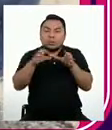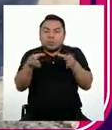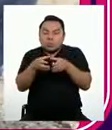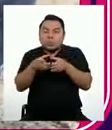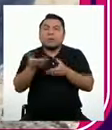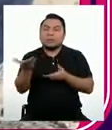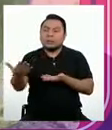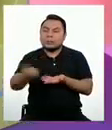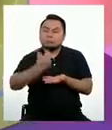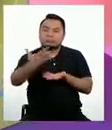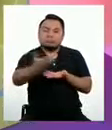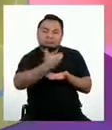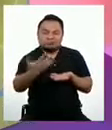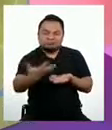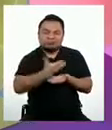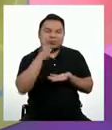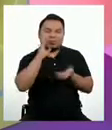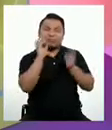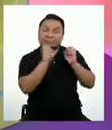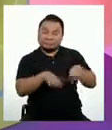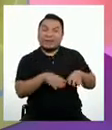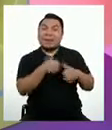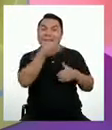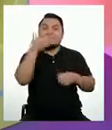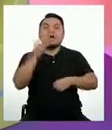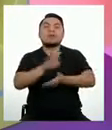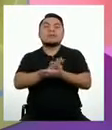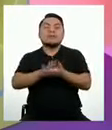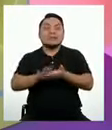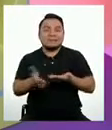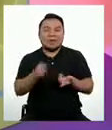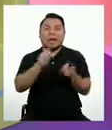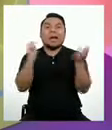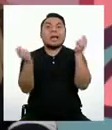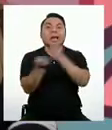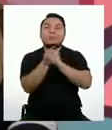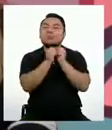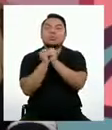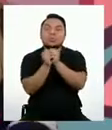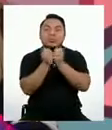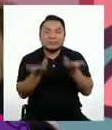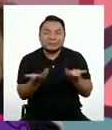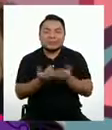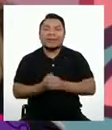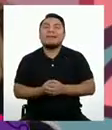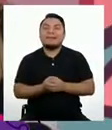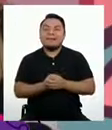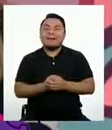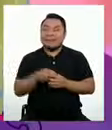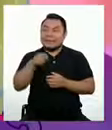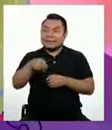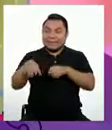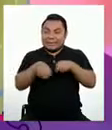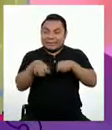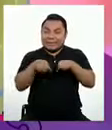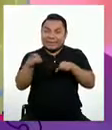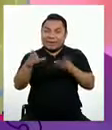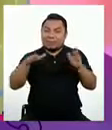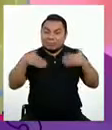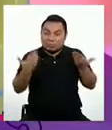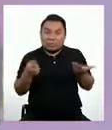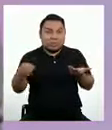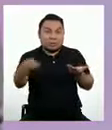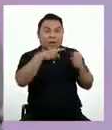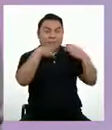poquito, una pequeña acción, vamos a hacer. Exactamente, hacemos un gran cambio todos juntos. Y con todas estas actividades, ¿podemos salvar